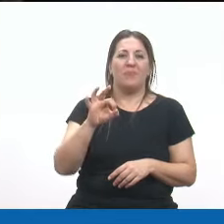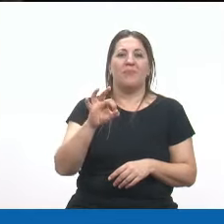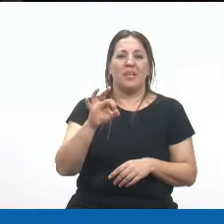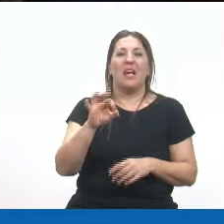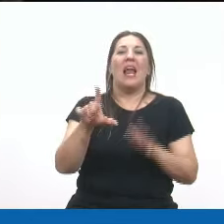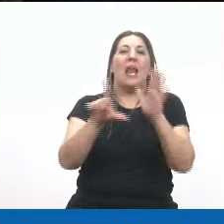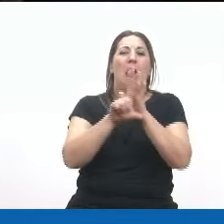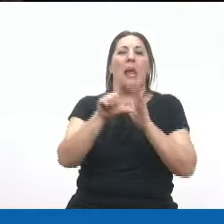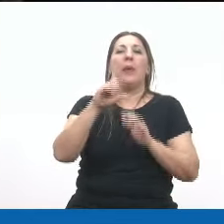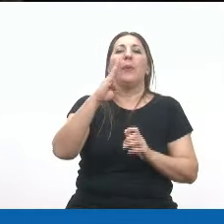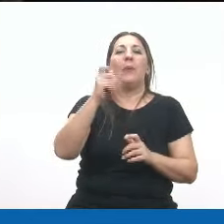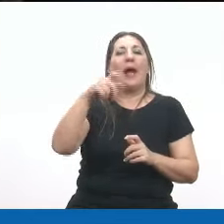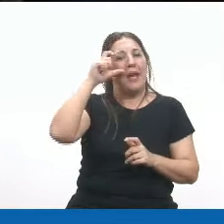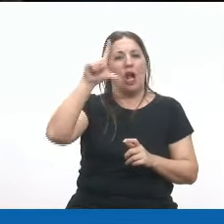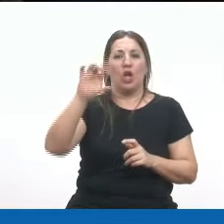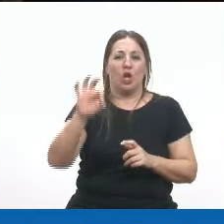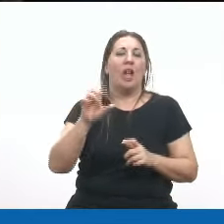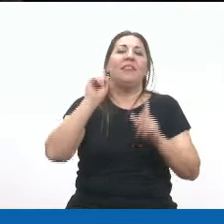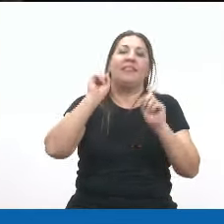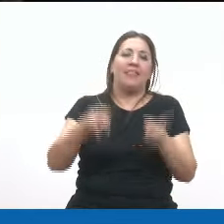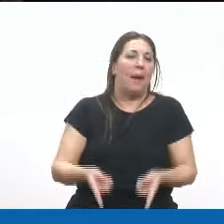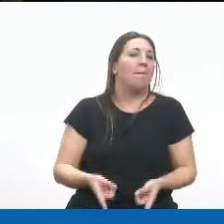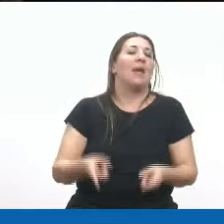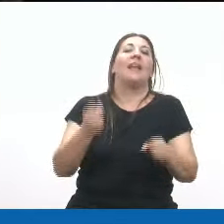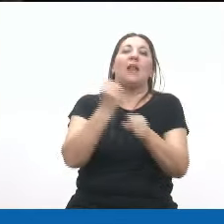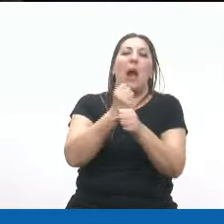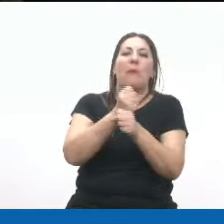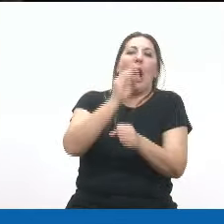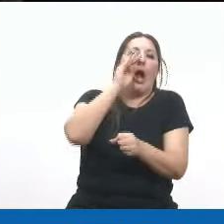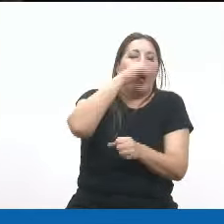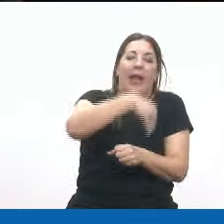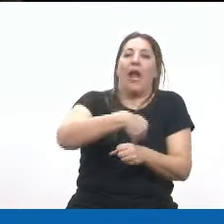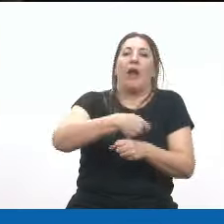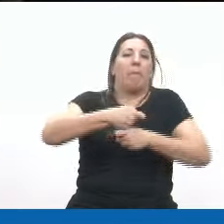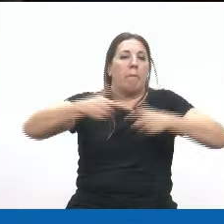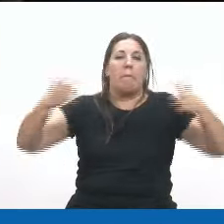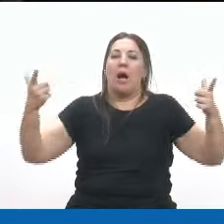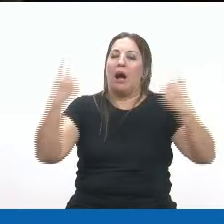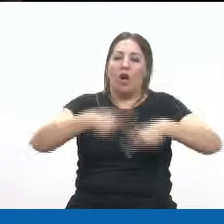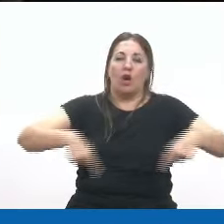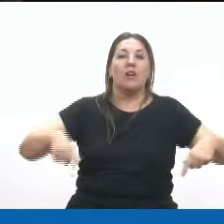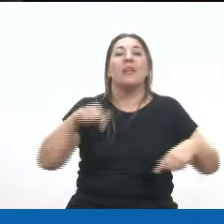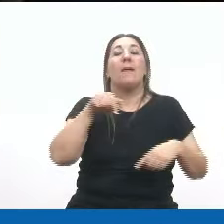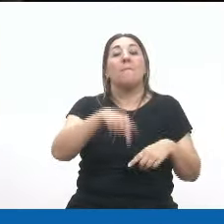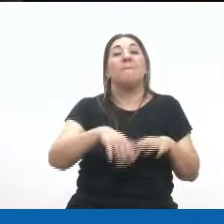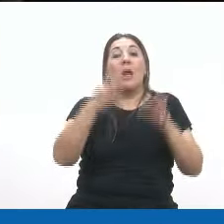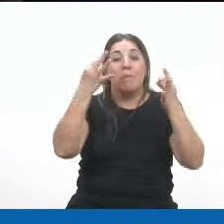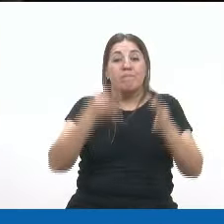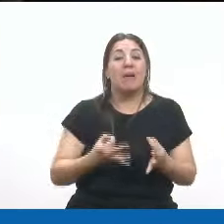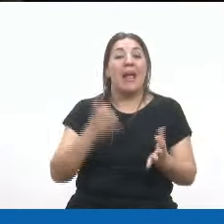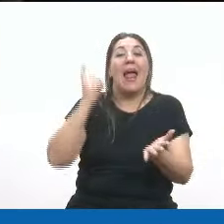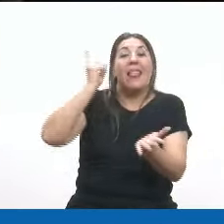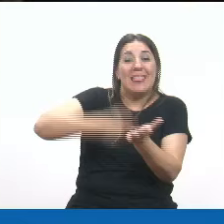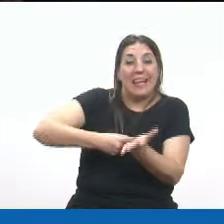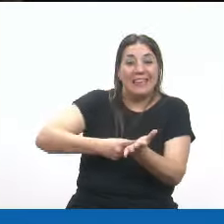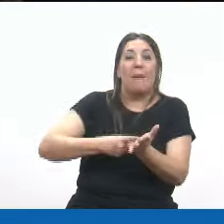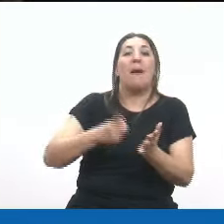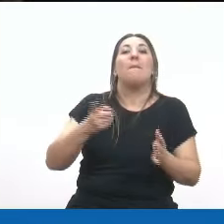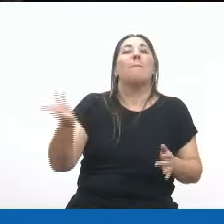Y también flexibilización laboral pero quiero decirle algo para que estemos atentos el dictamen para que